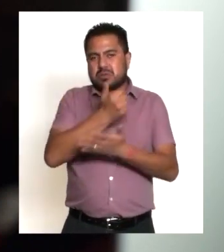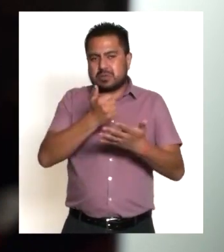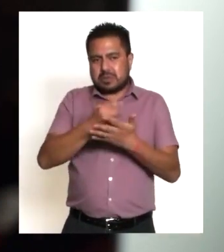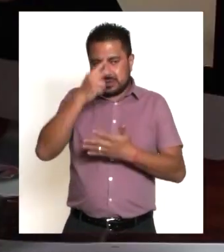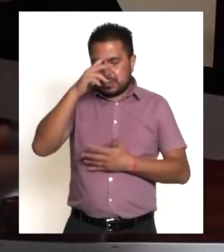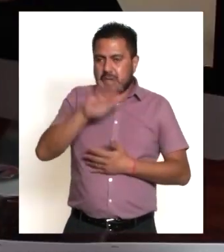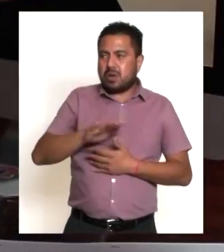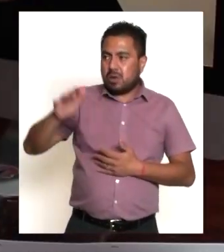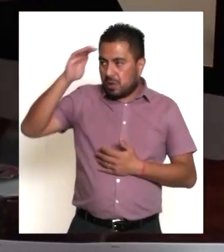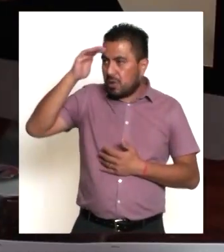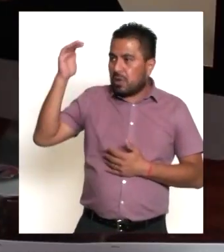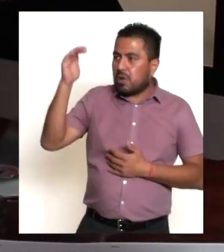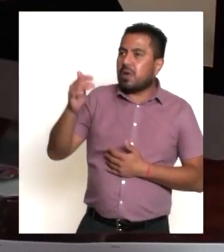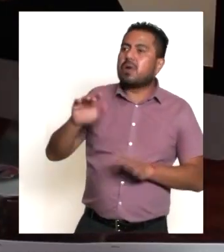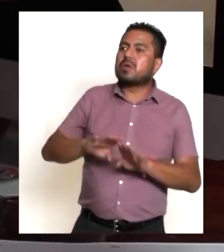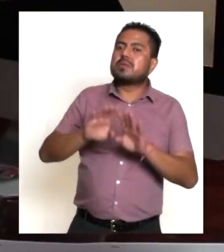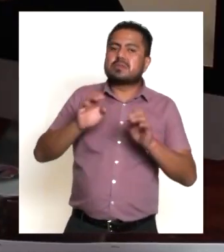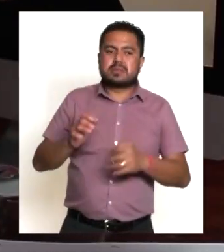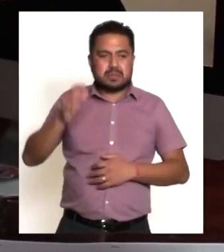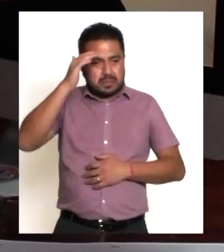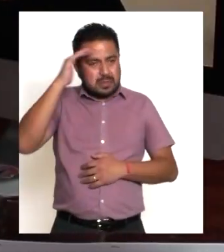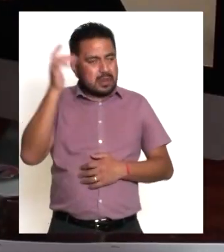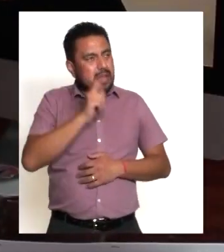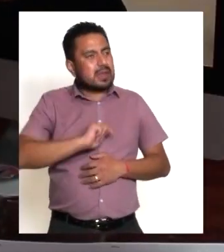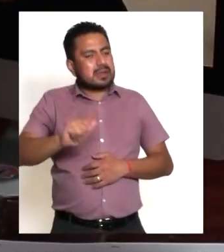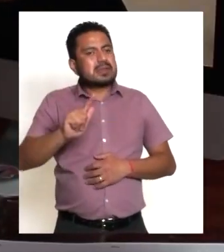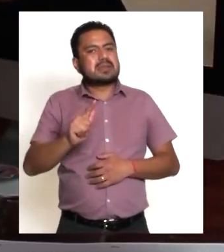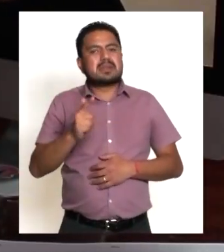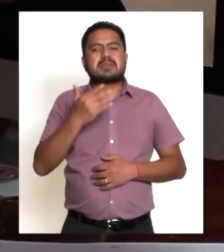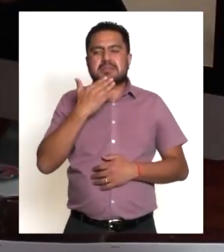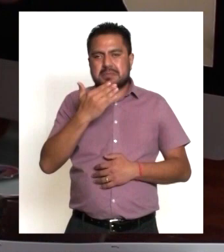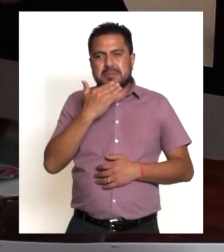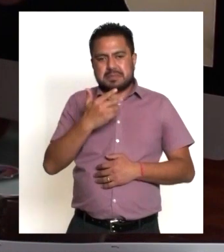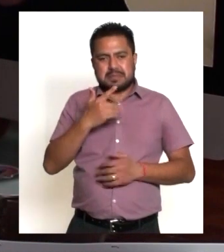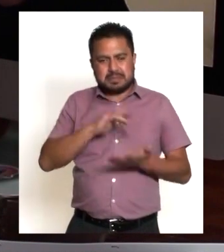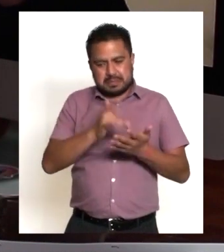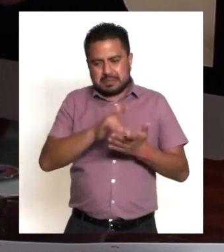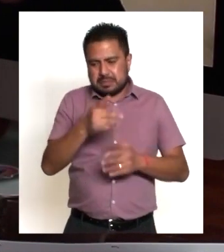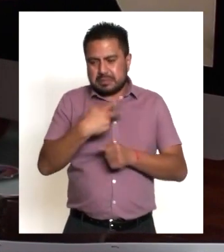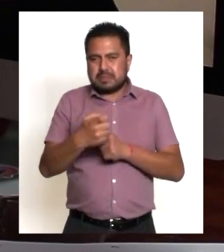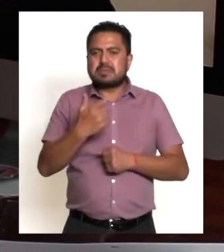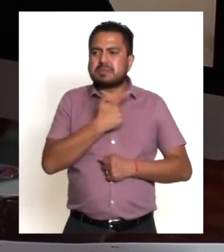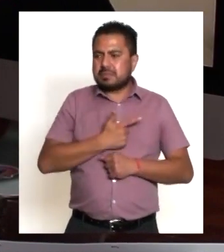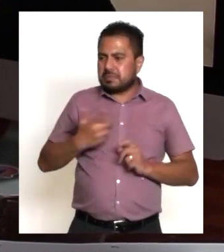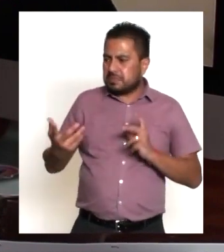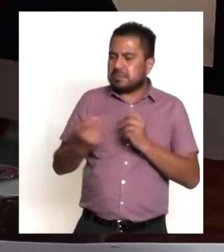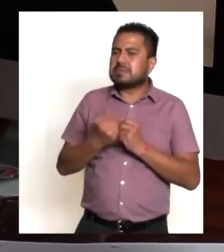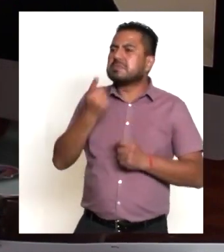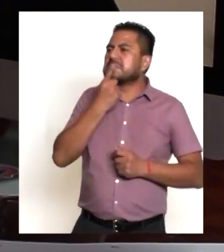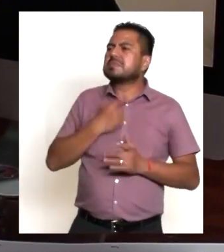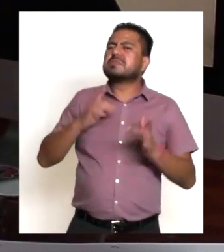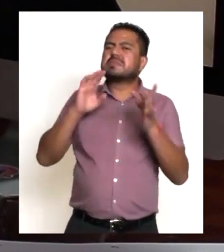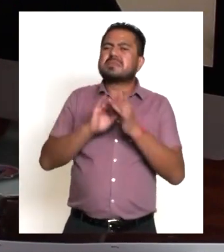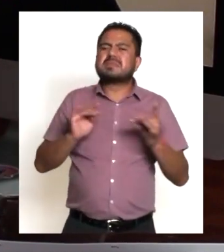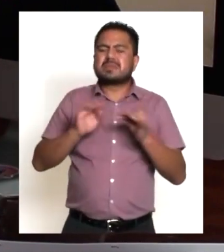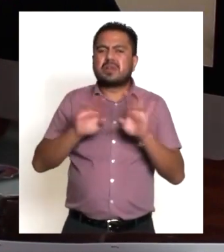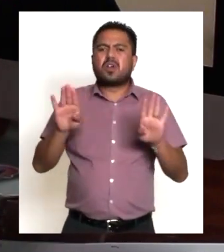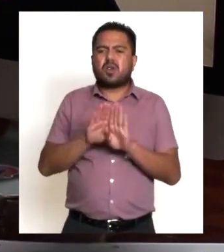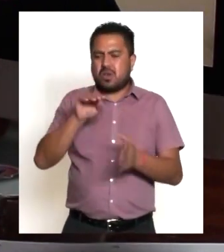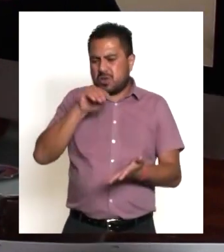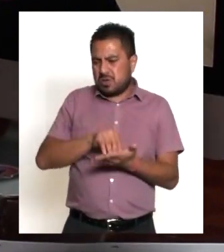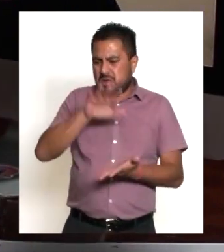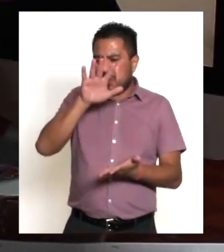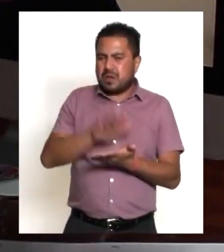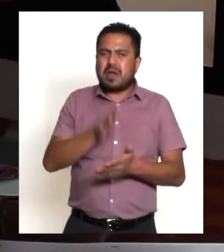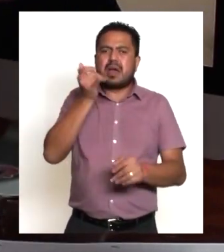Autónoma Metropolitana. Hola Max, ¿cómo estás? Hola, ¿qué tal? Muy bien, muchas gracias por la invitación. Un gusto tenerte aquí. Platícanos, Max, ¿cómo